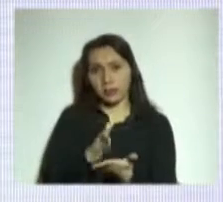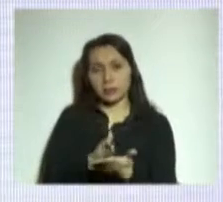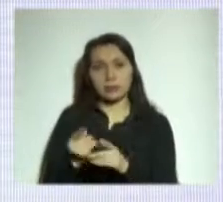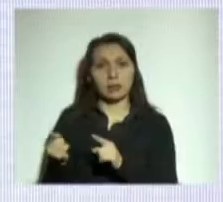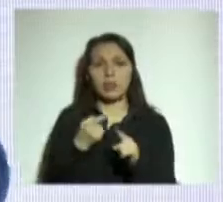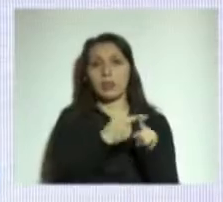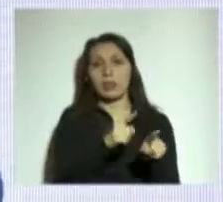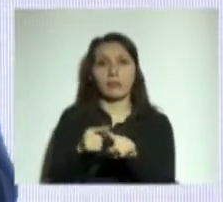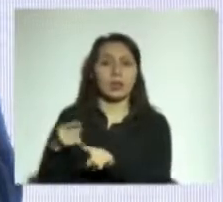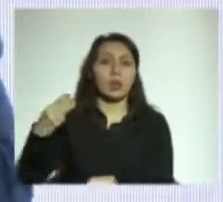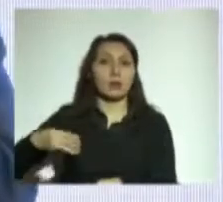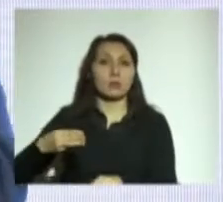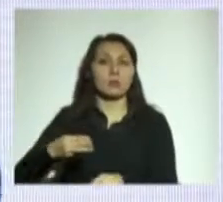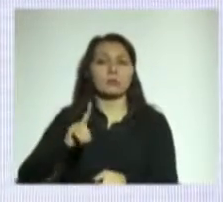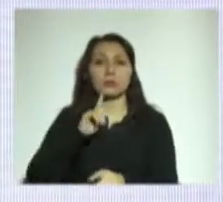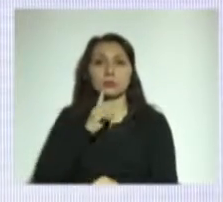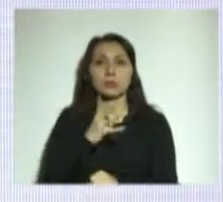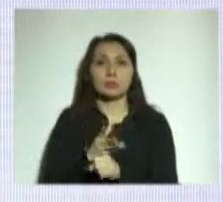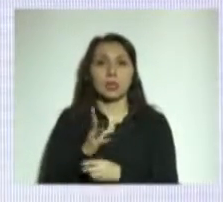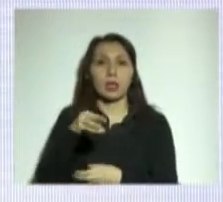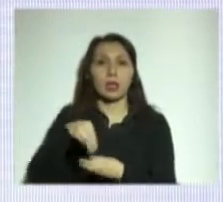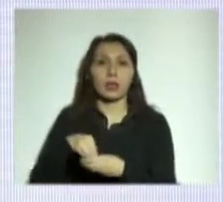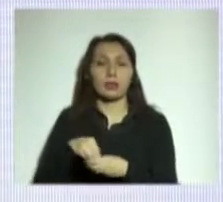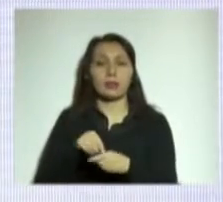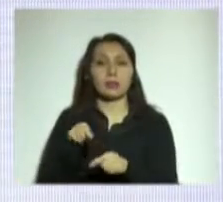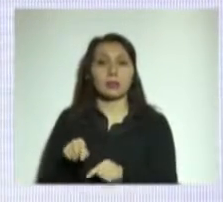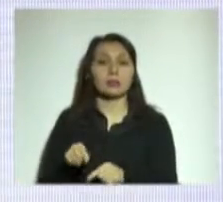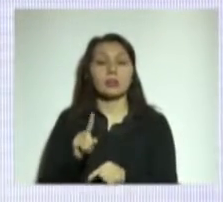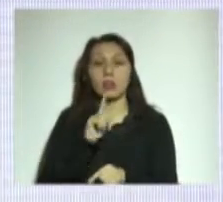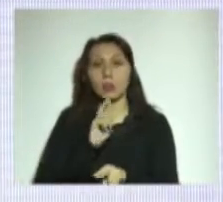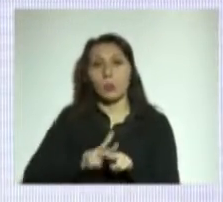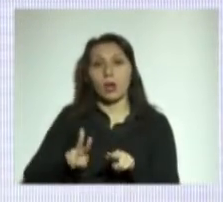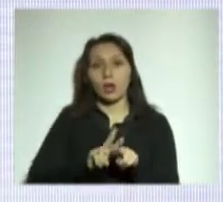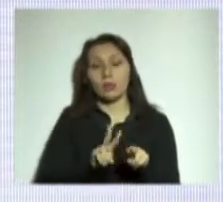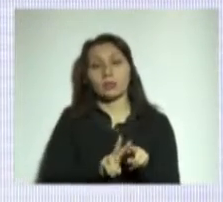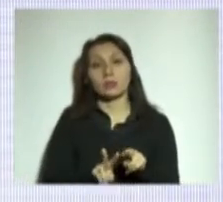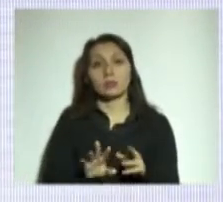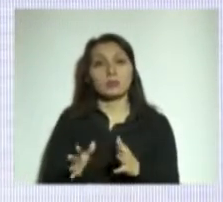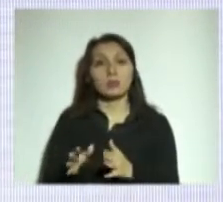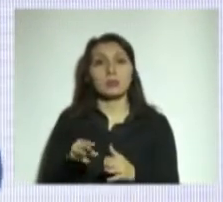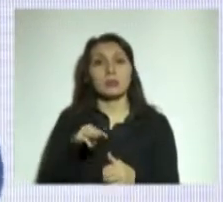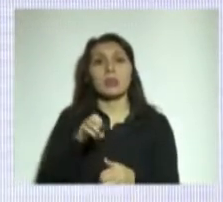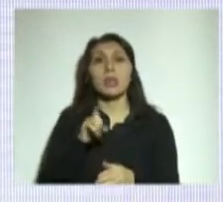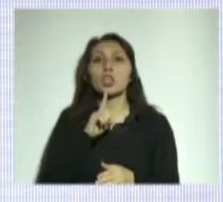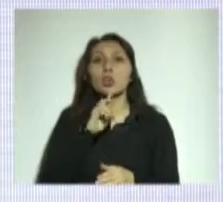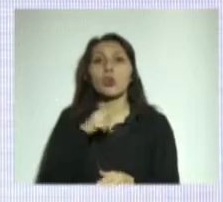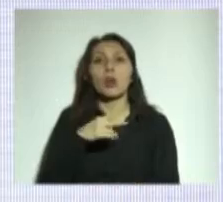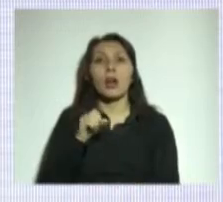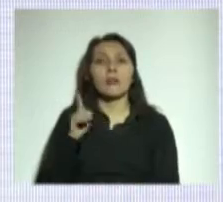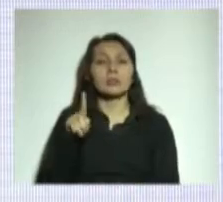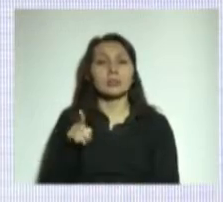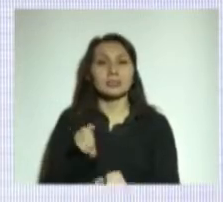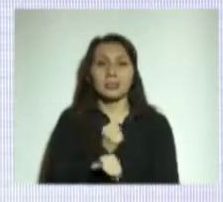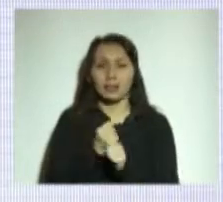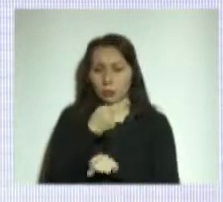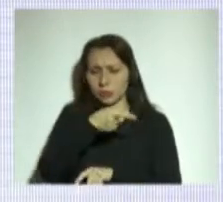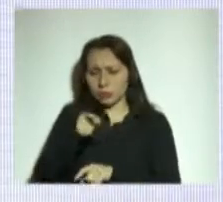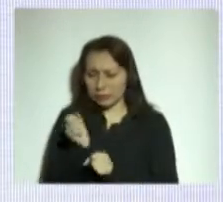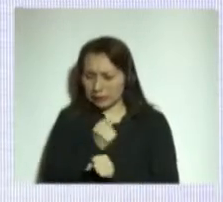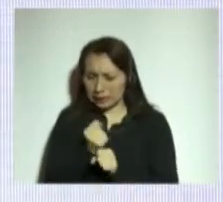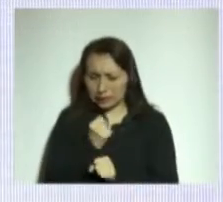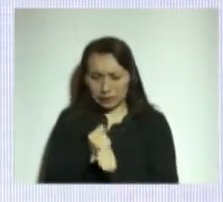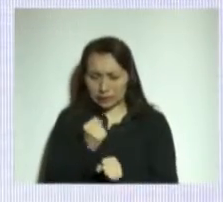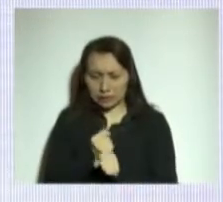los diferentes municipios que constituyen esa área. Y estamos haciendo unos Metro Hubs, que es una semana de trabajo intensivo